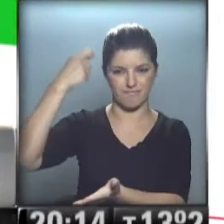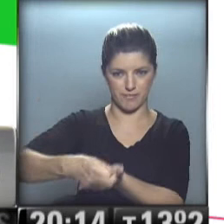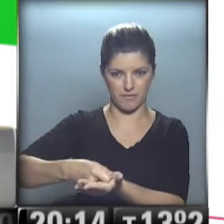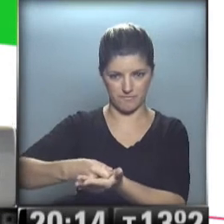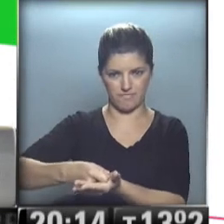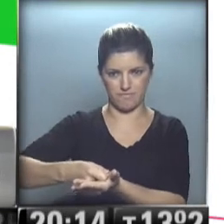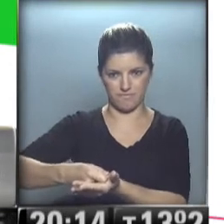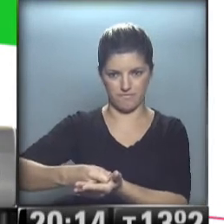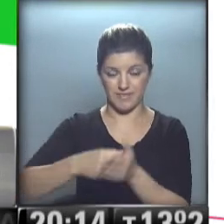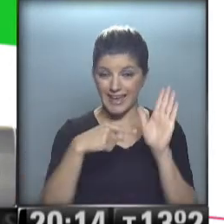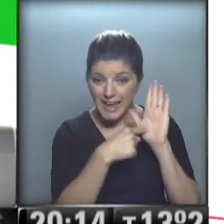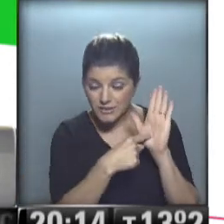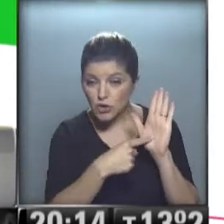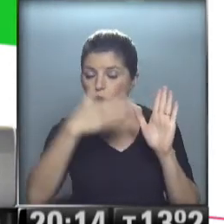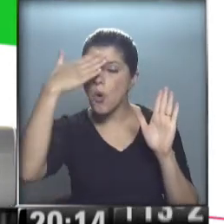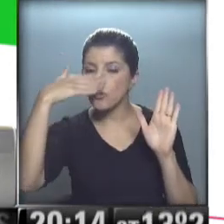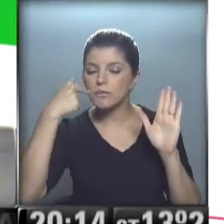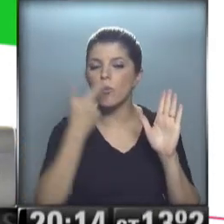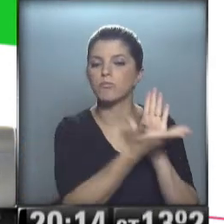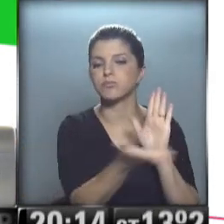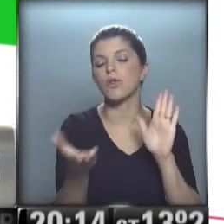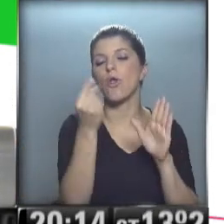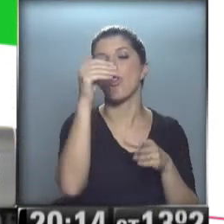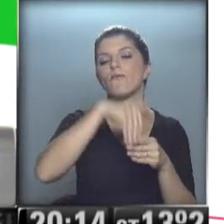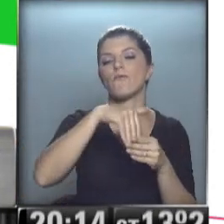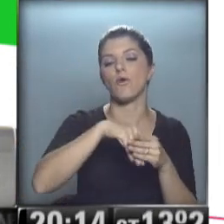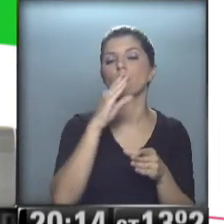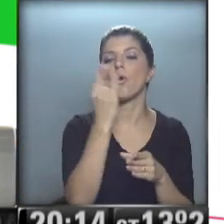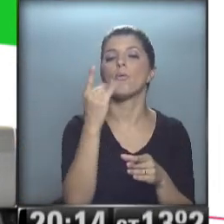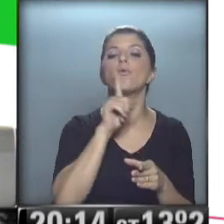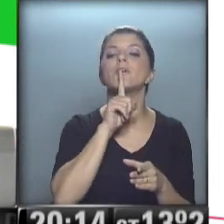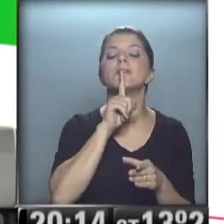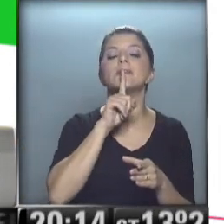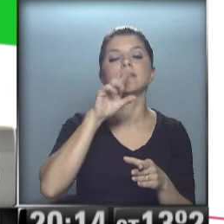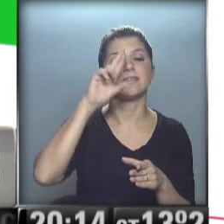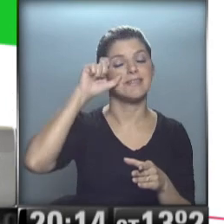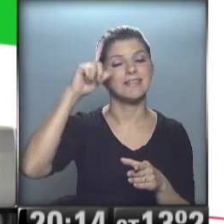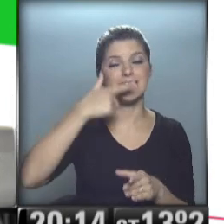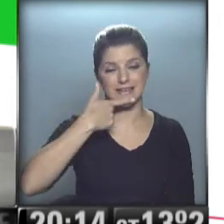Este es el último comunicado de los fondos buitres que se ve en este momento en línea.